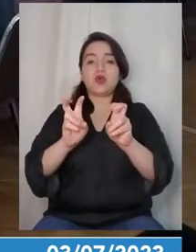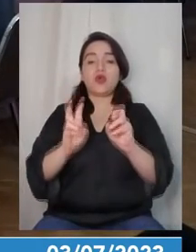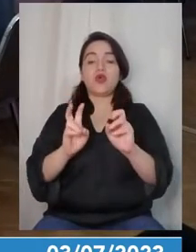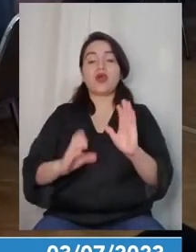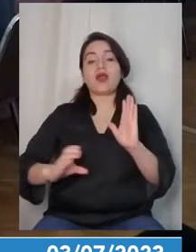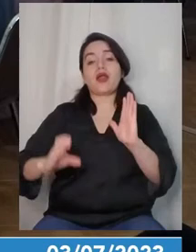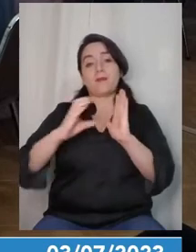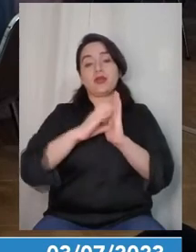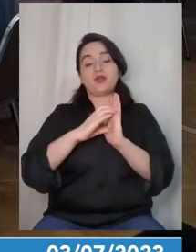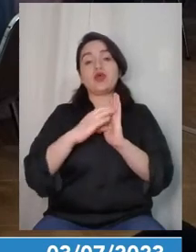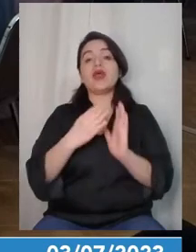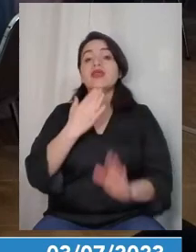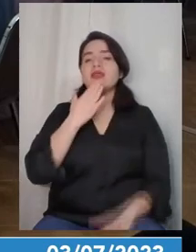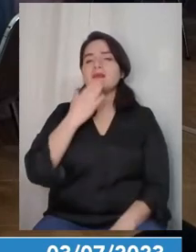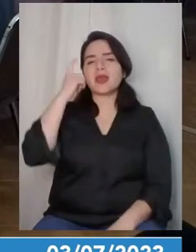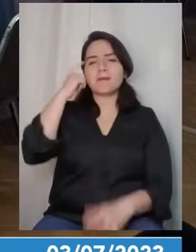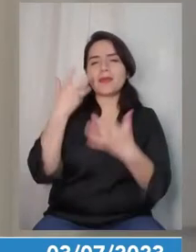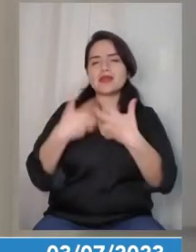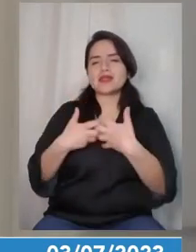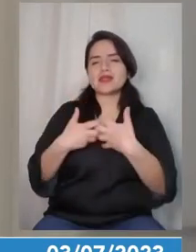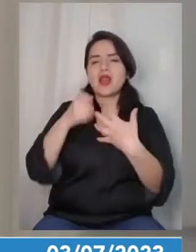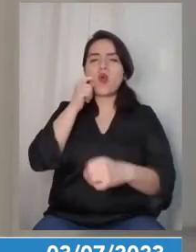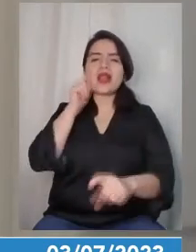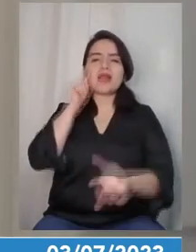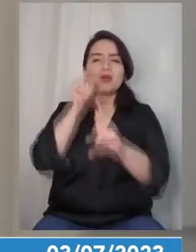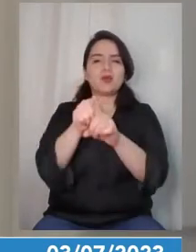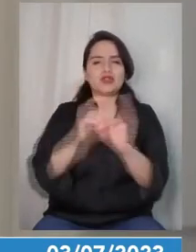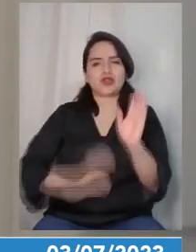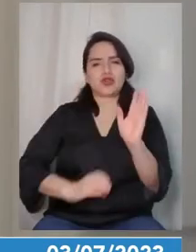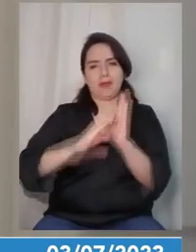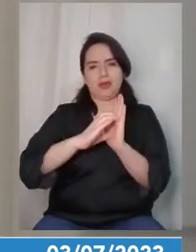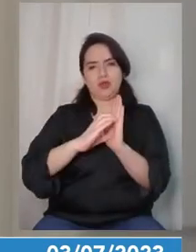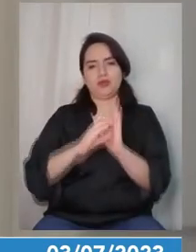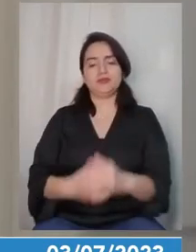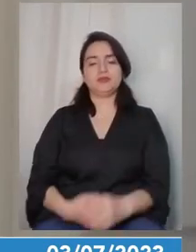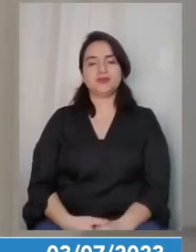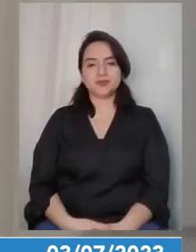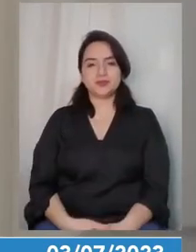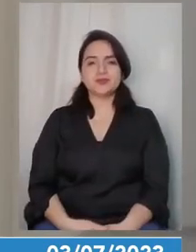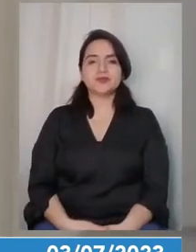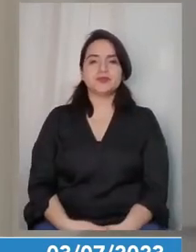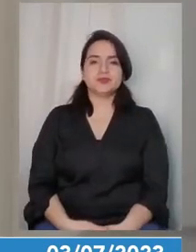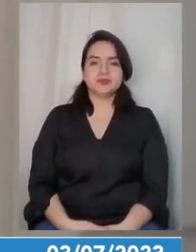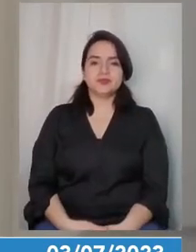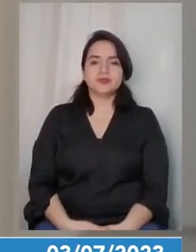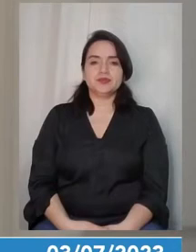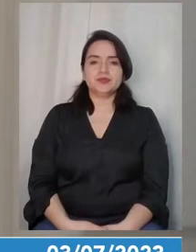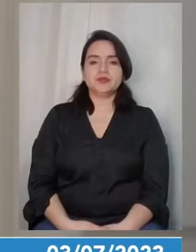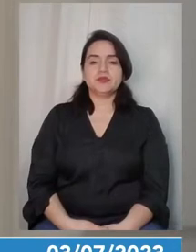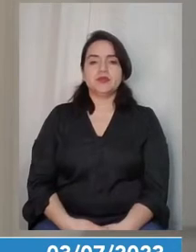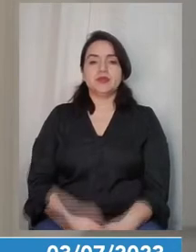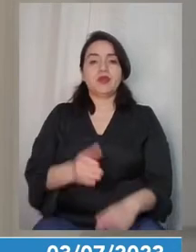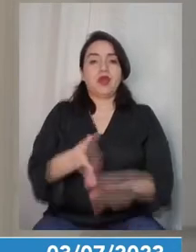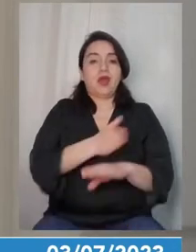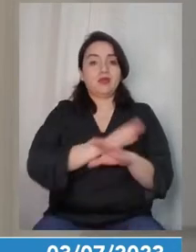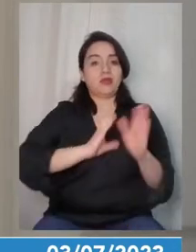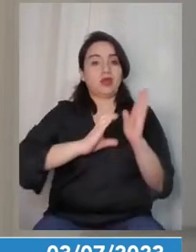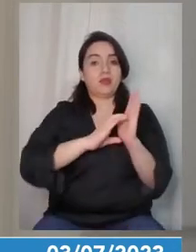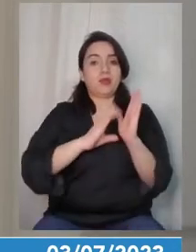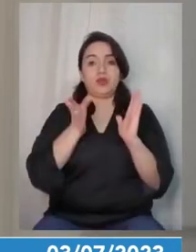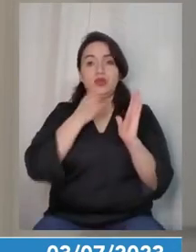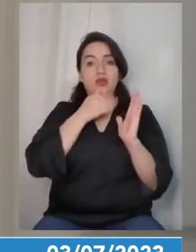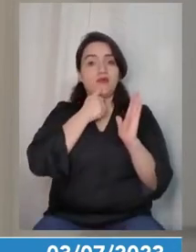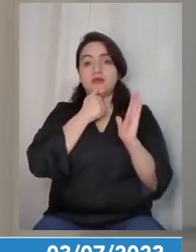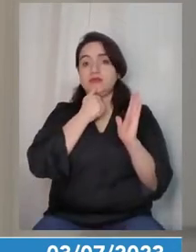pensar en cuál es el propósito de este capítulo. ¿Ah? No hay que olvidar que este capítulo no existía en una primera formulación